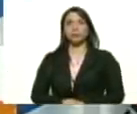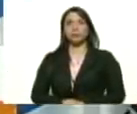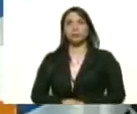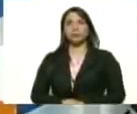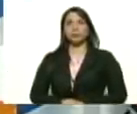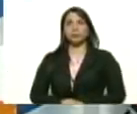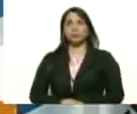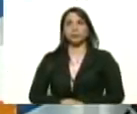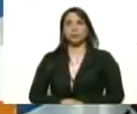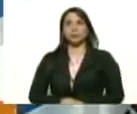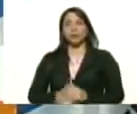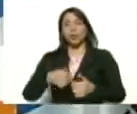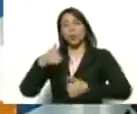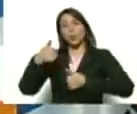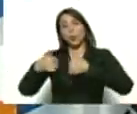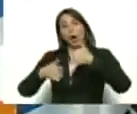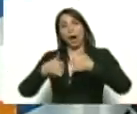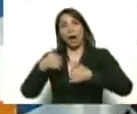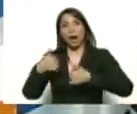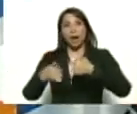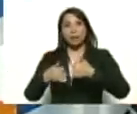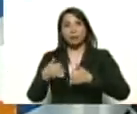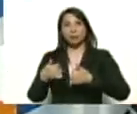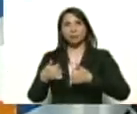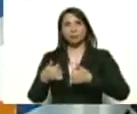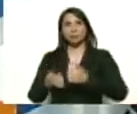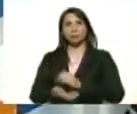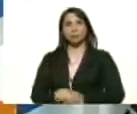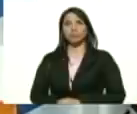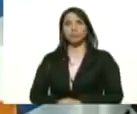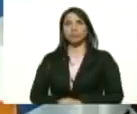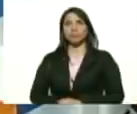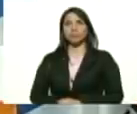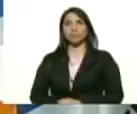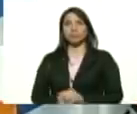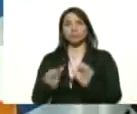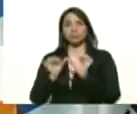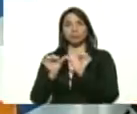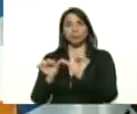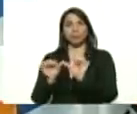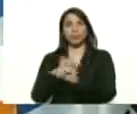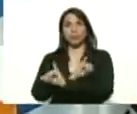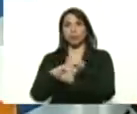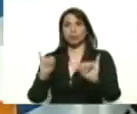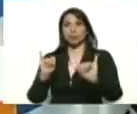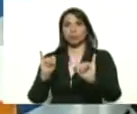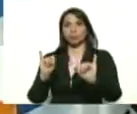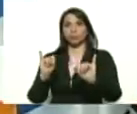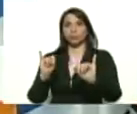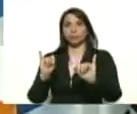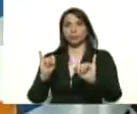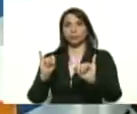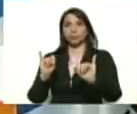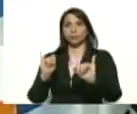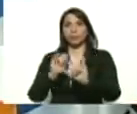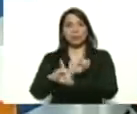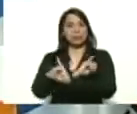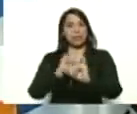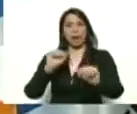entre las cuales obviamente quedó ya para sí la privativa de